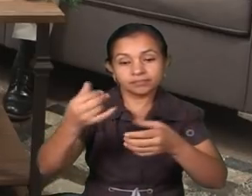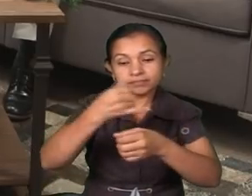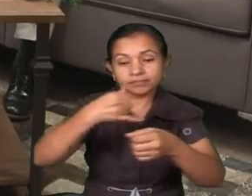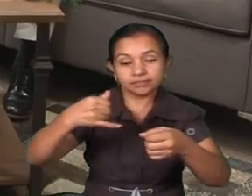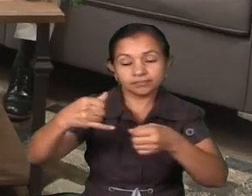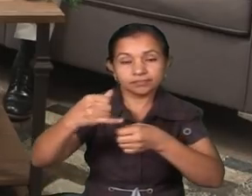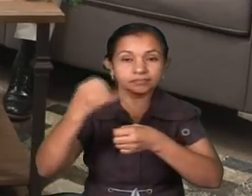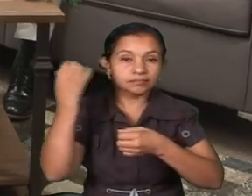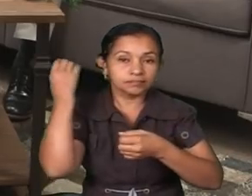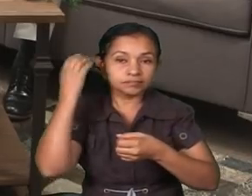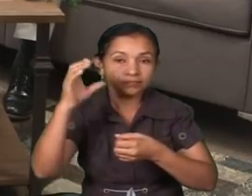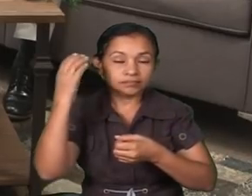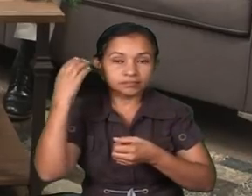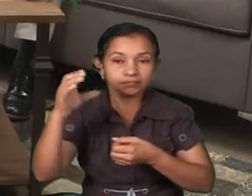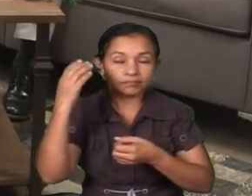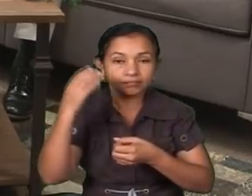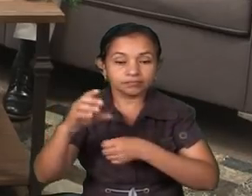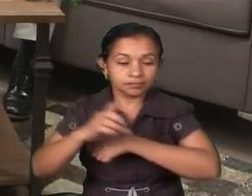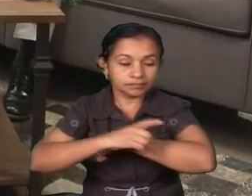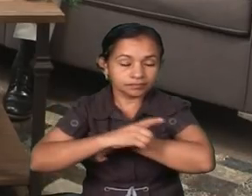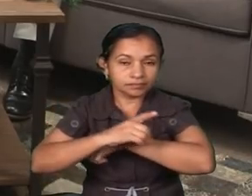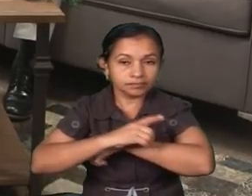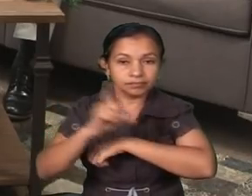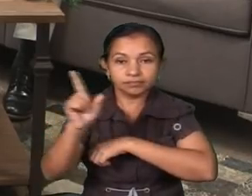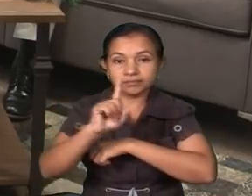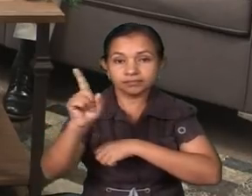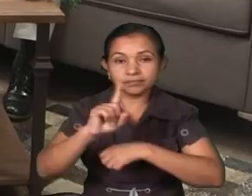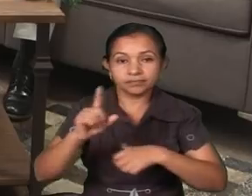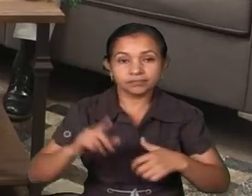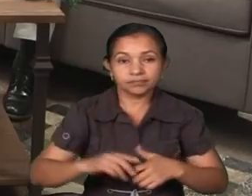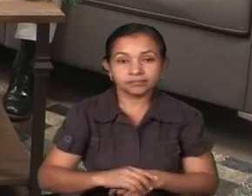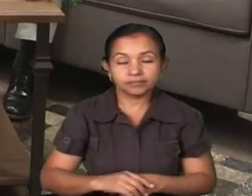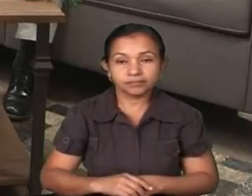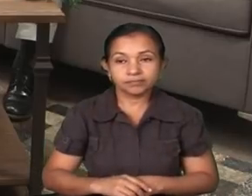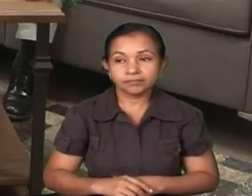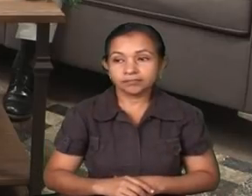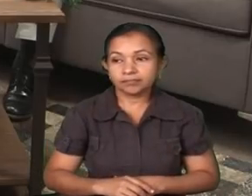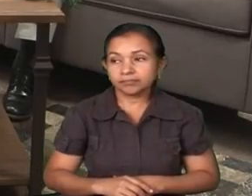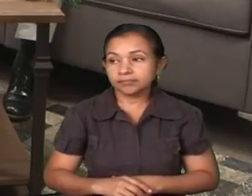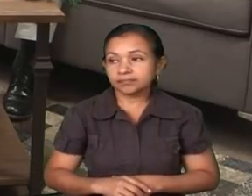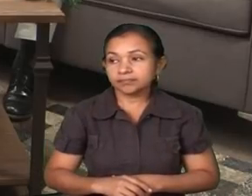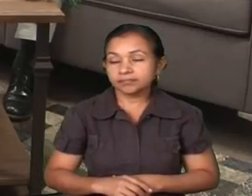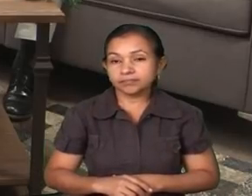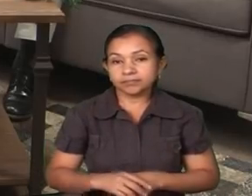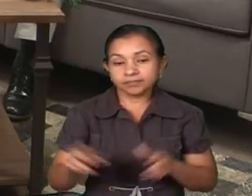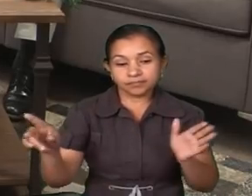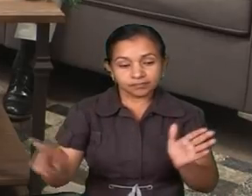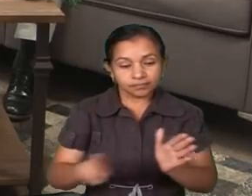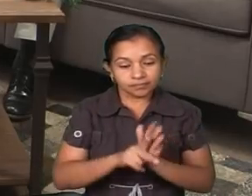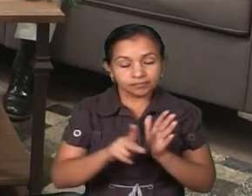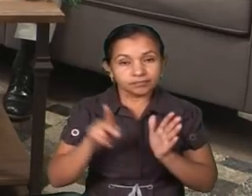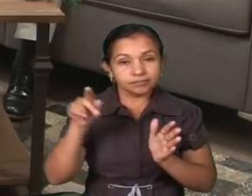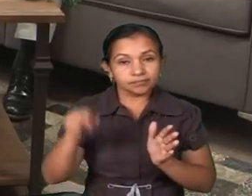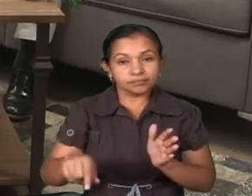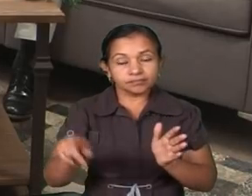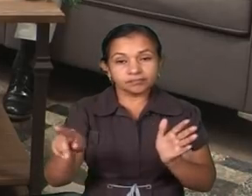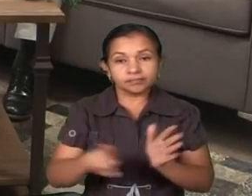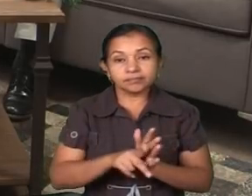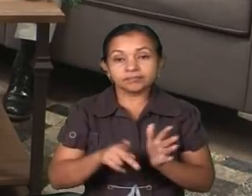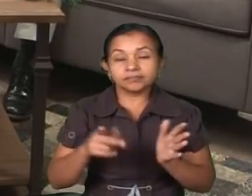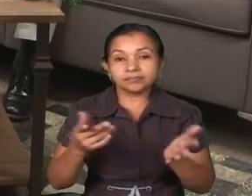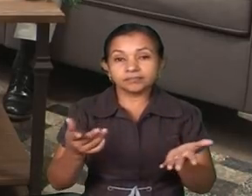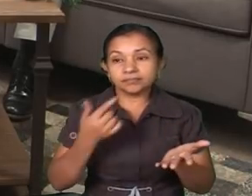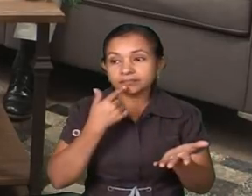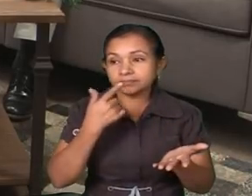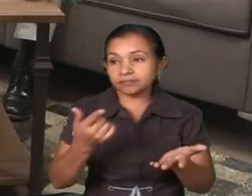Colombia, no estaba Daniel Ortega en el poder. No era el peligro de ahora. Sin embargo, ahora dicen que